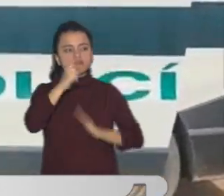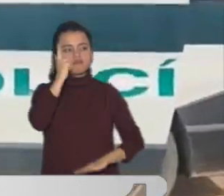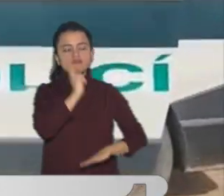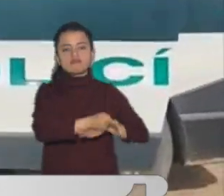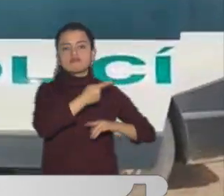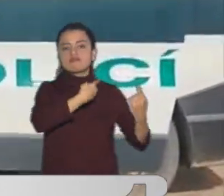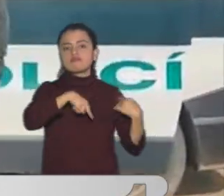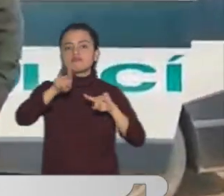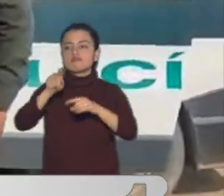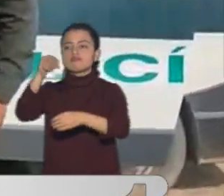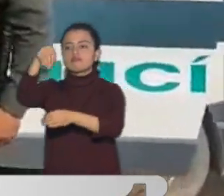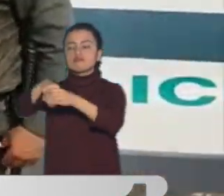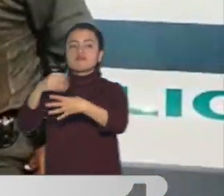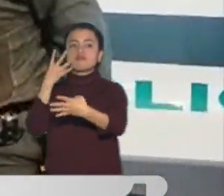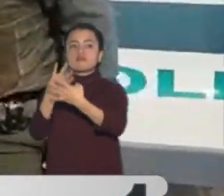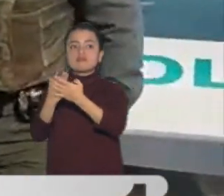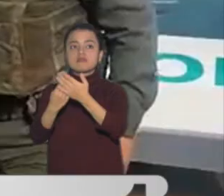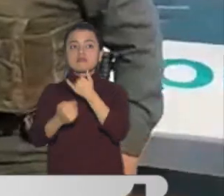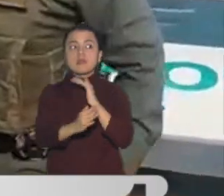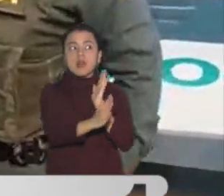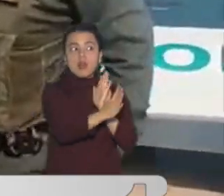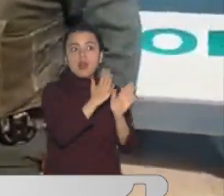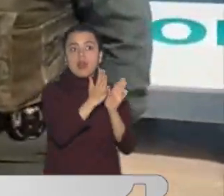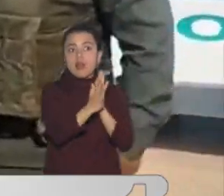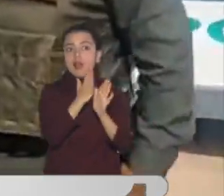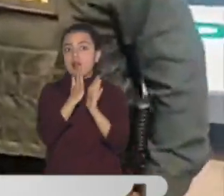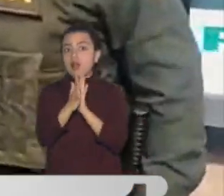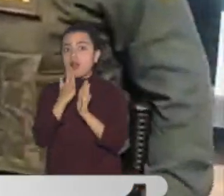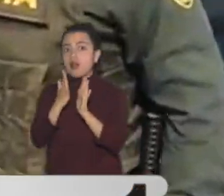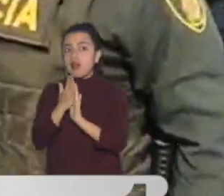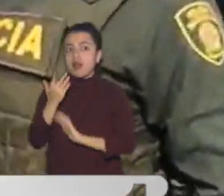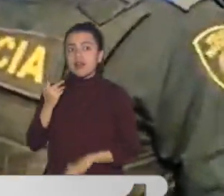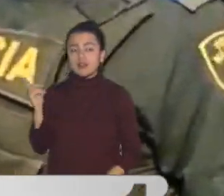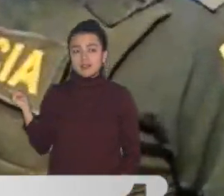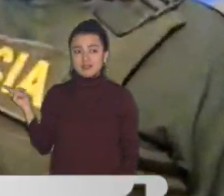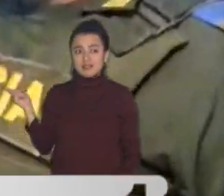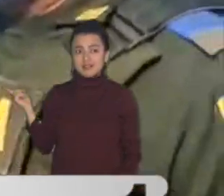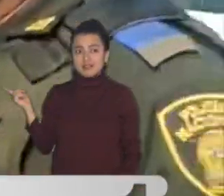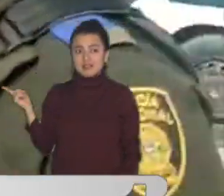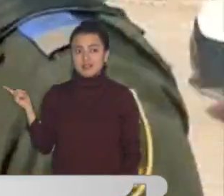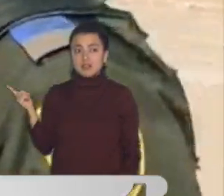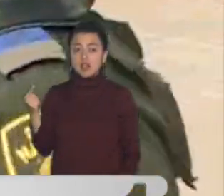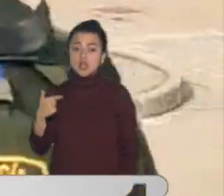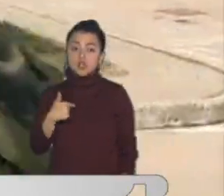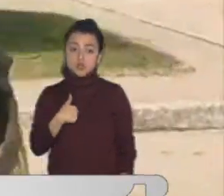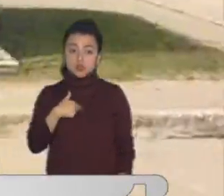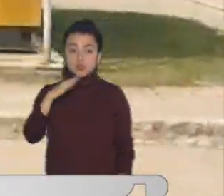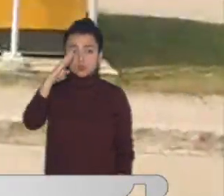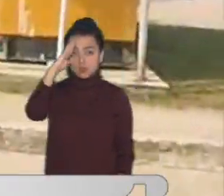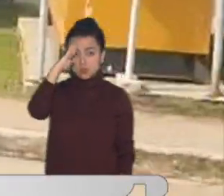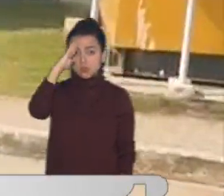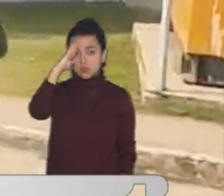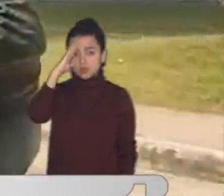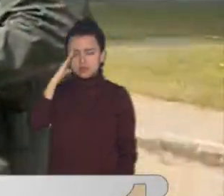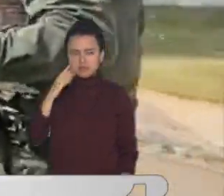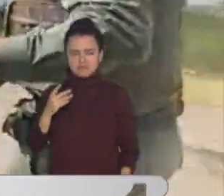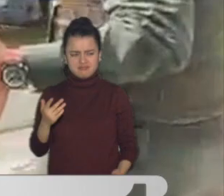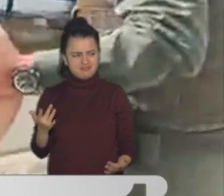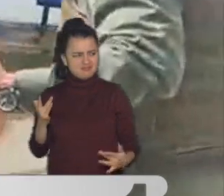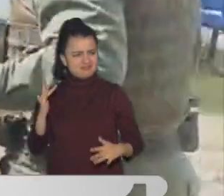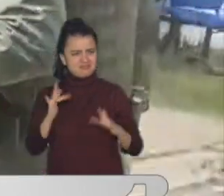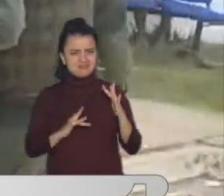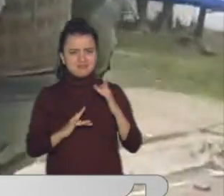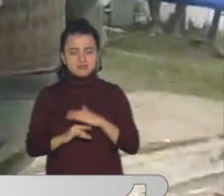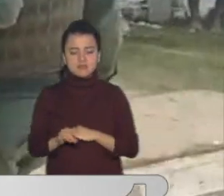cárcel a un hombre quien, de acuerdo con las autoridades, se hizo pasar por miembro de la Policía Nacional para cometer el delito